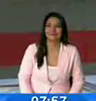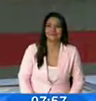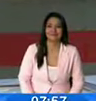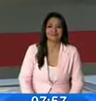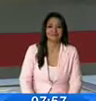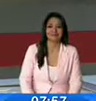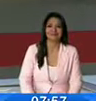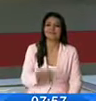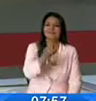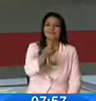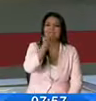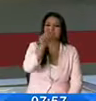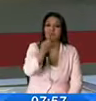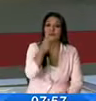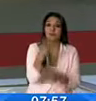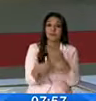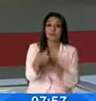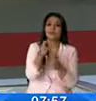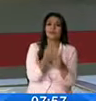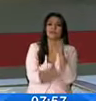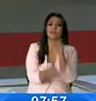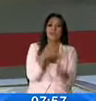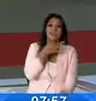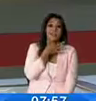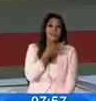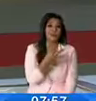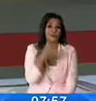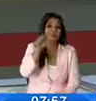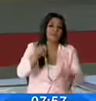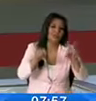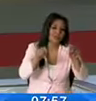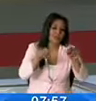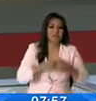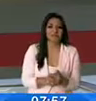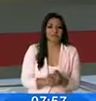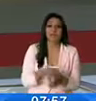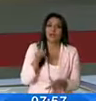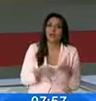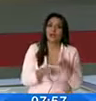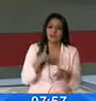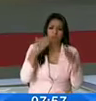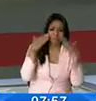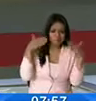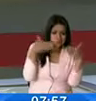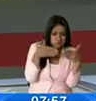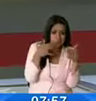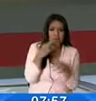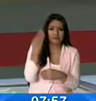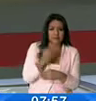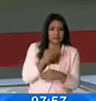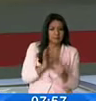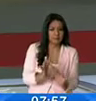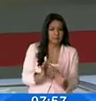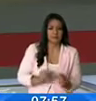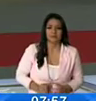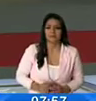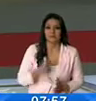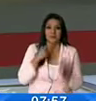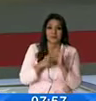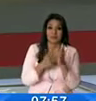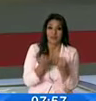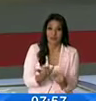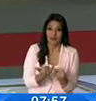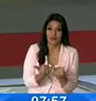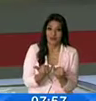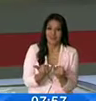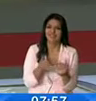¿Qué deporte le gusta a sus hijos? Hay algunos que son realmente de concentración y disciplina. El que les voy a